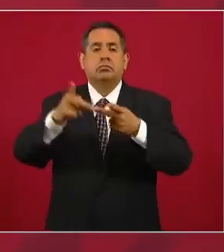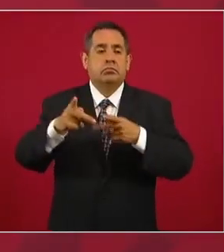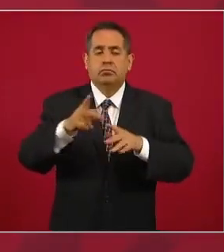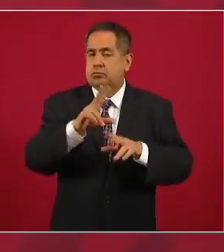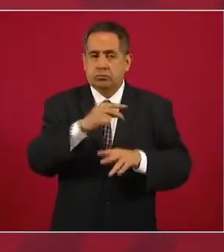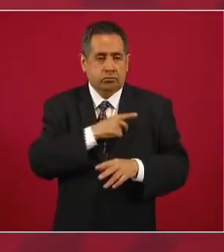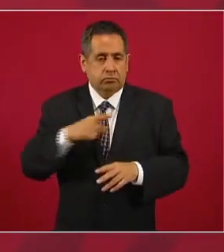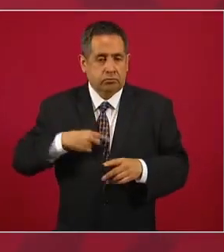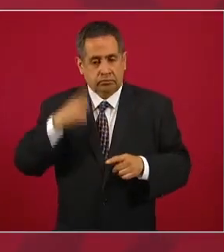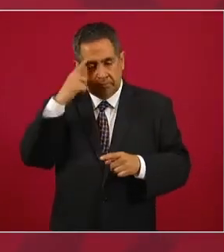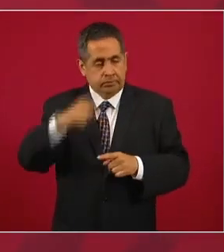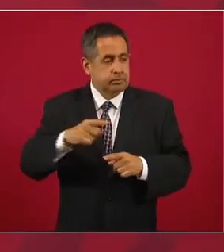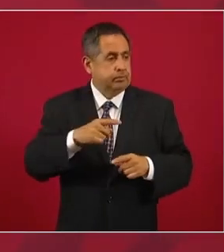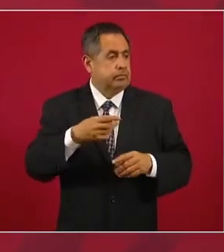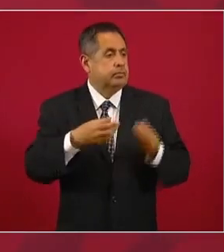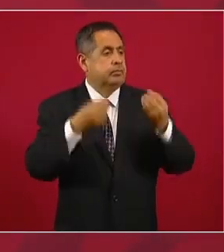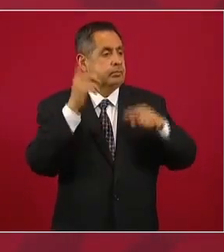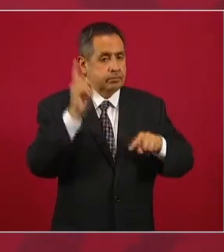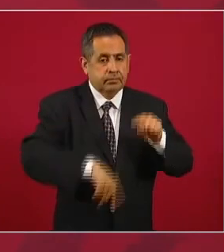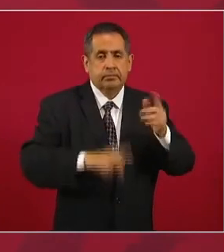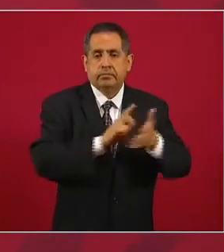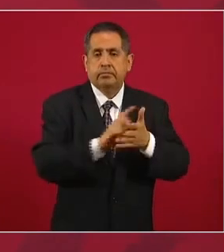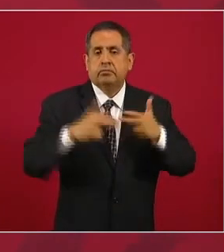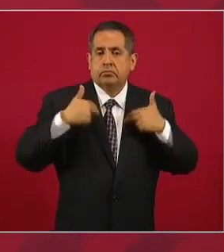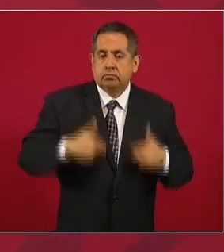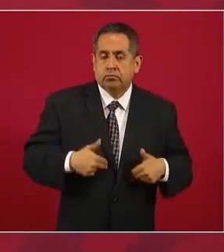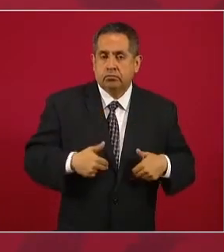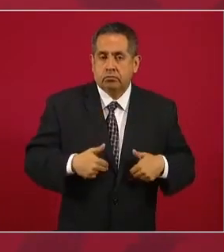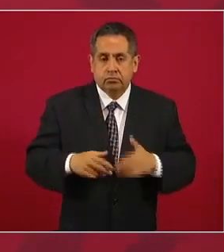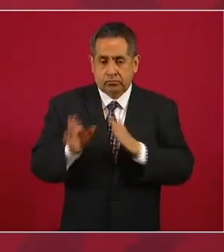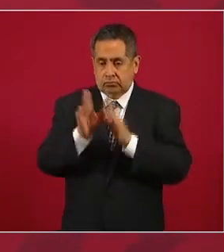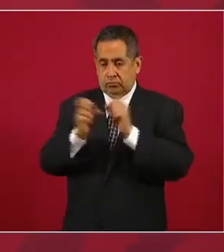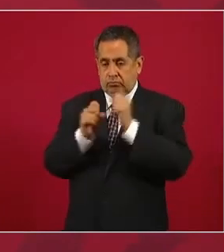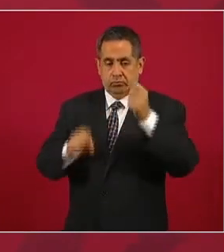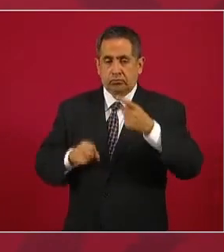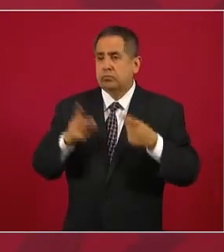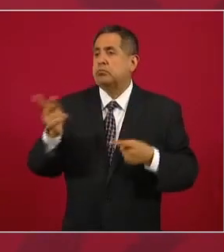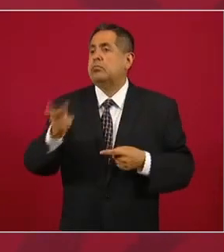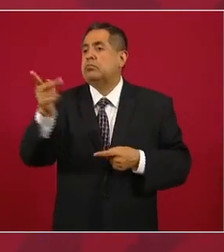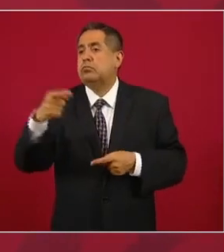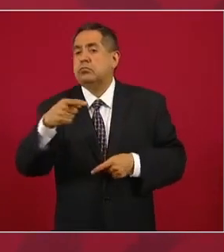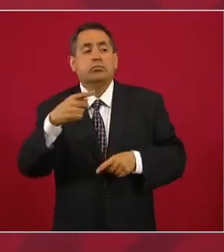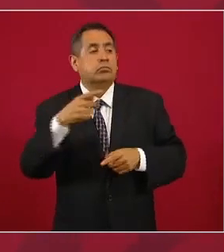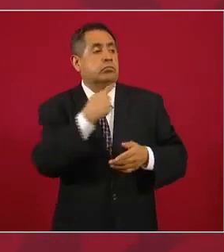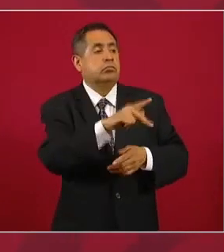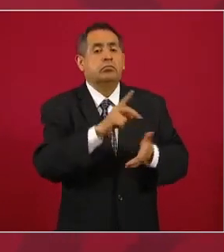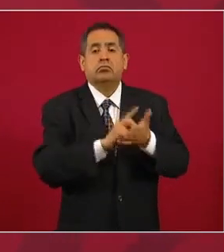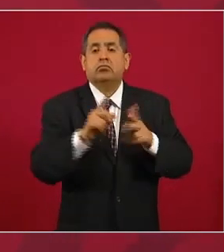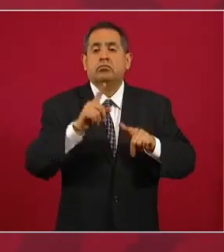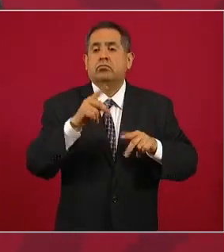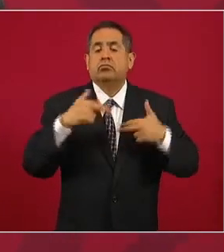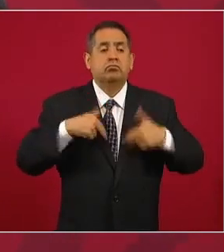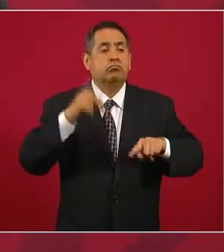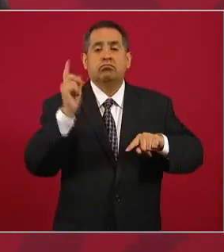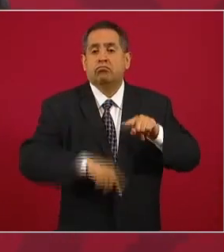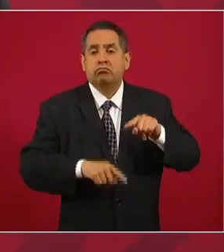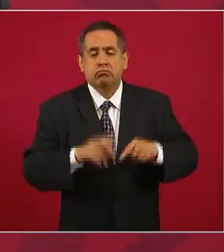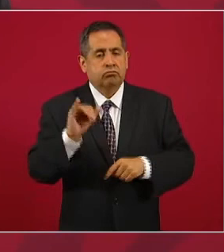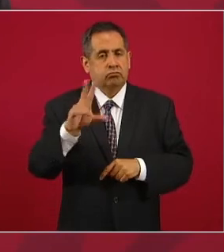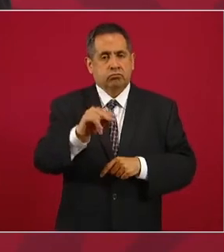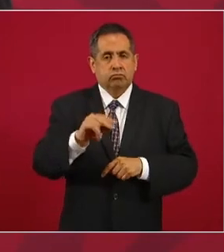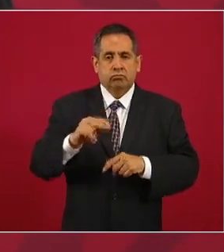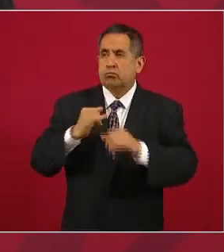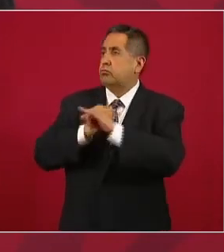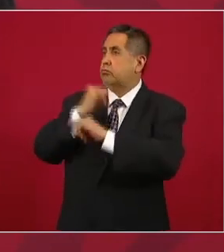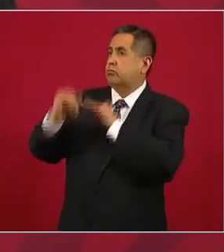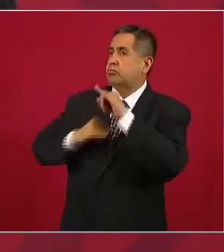restricción de los derechos humanos reconocidos por esta Constitución y en los tratados internacionales